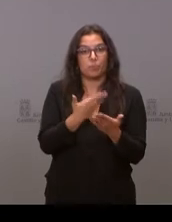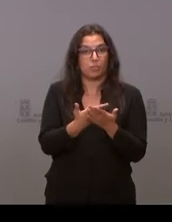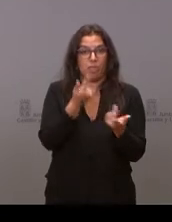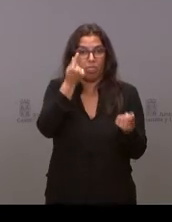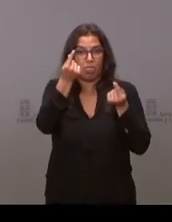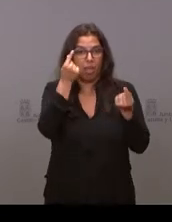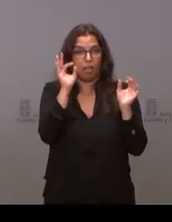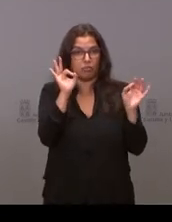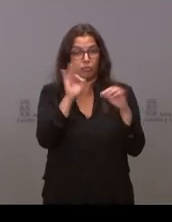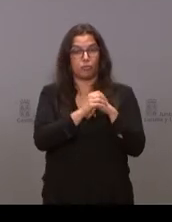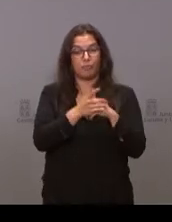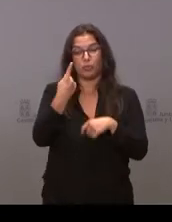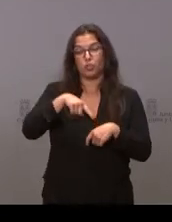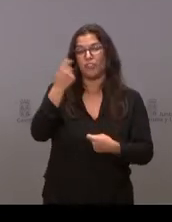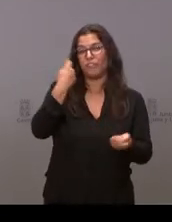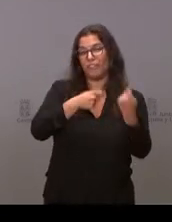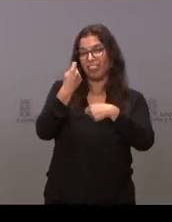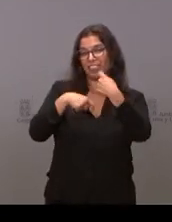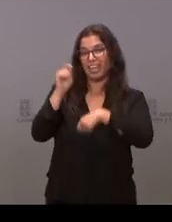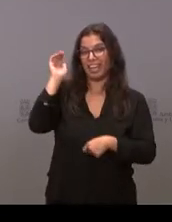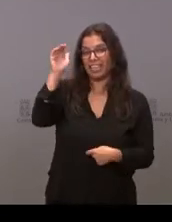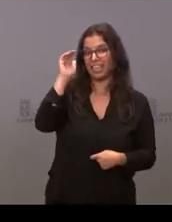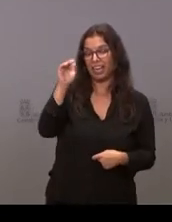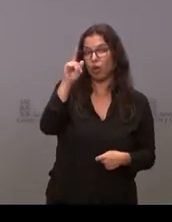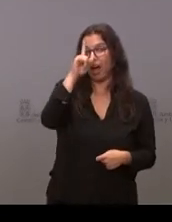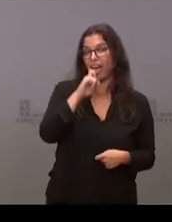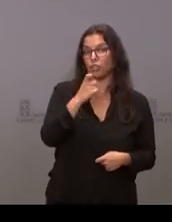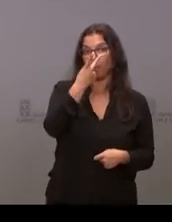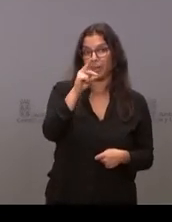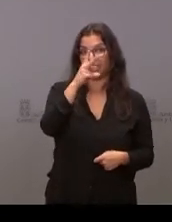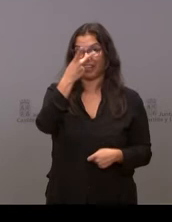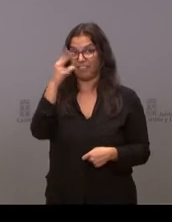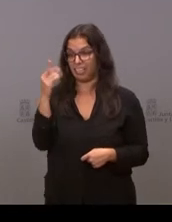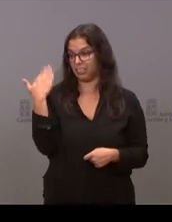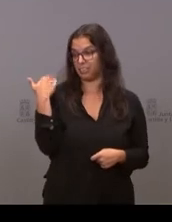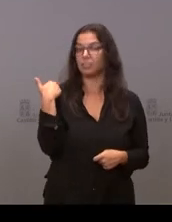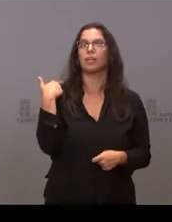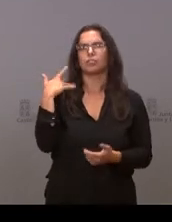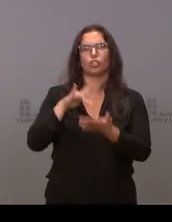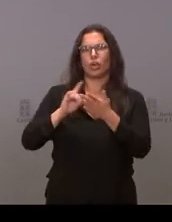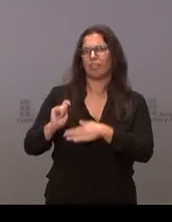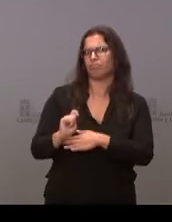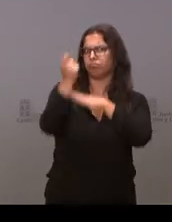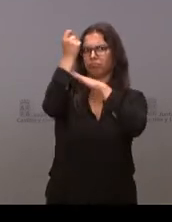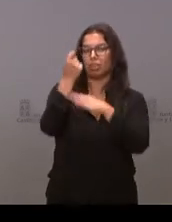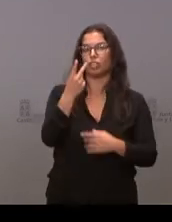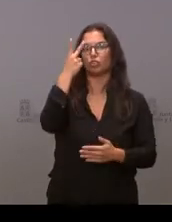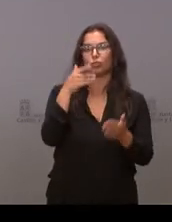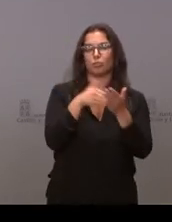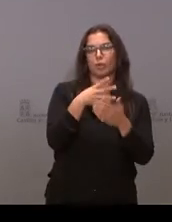datos. Nuestras exportaciones en el año 2020 alcanzaron sus cifras récord,